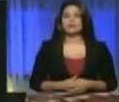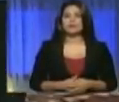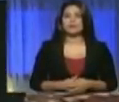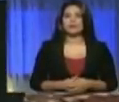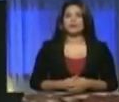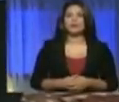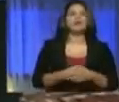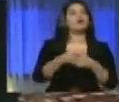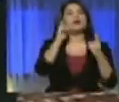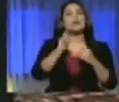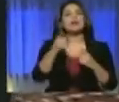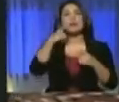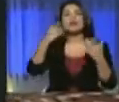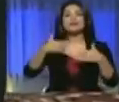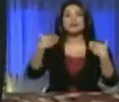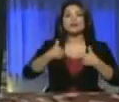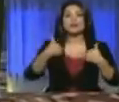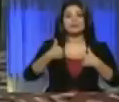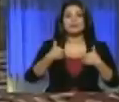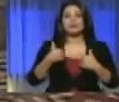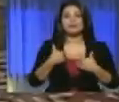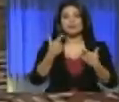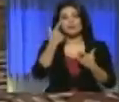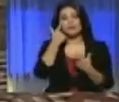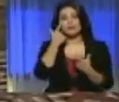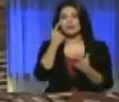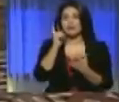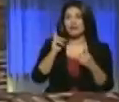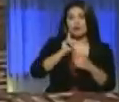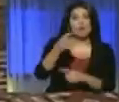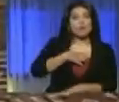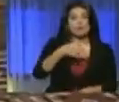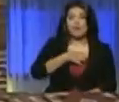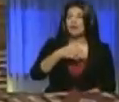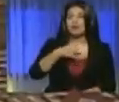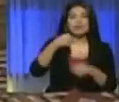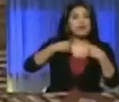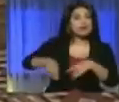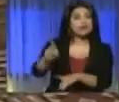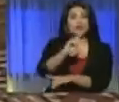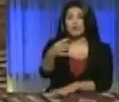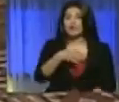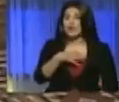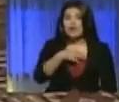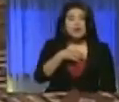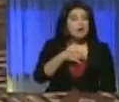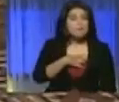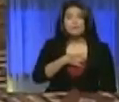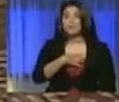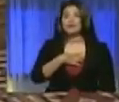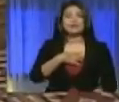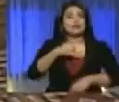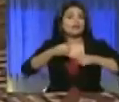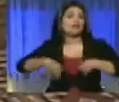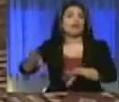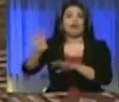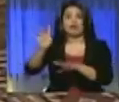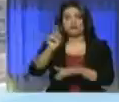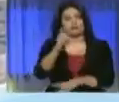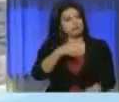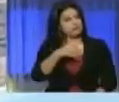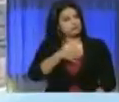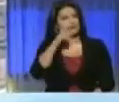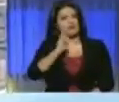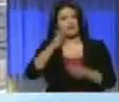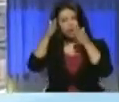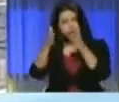seguir haciendo sufrir al pueblo. No podemos descansar ni un día, ni un segundo. Tenemos que estar encima de